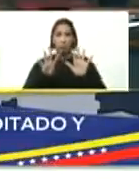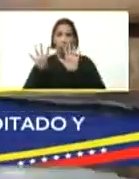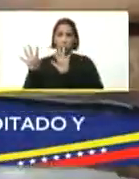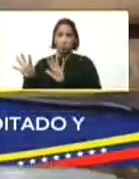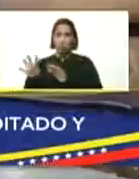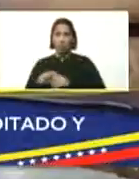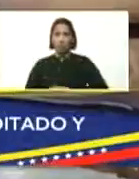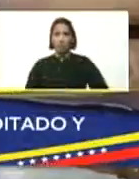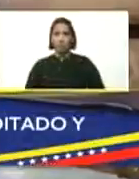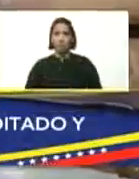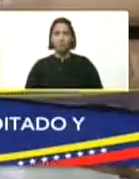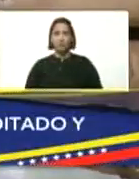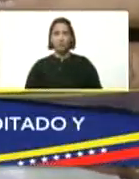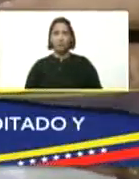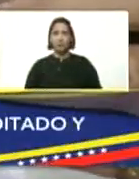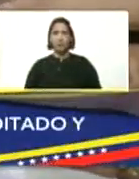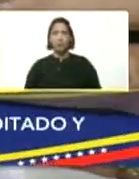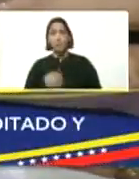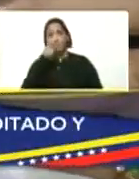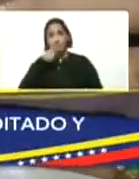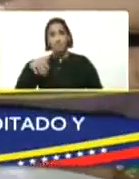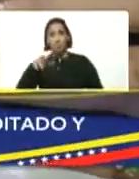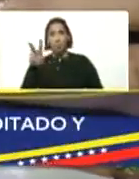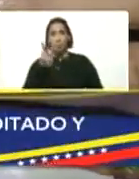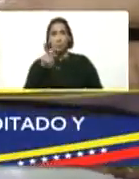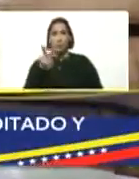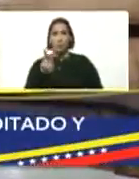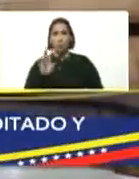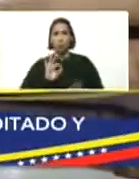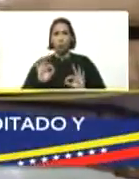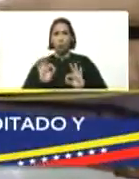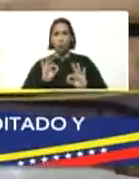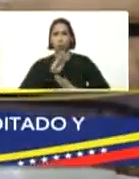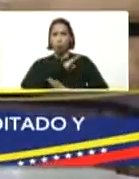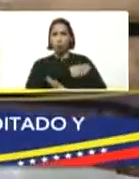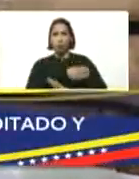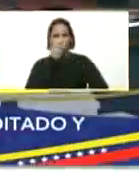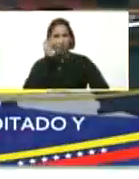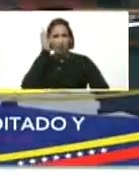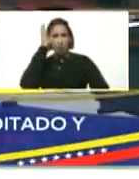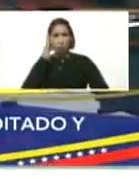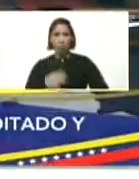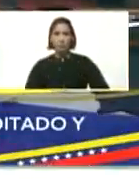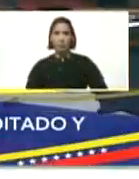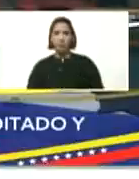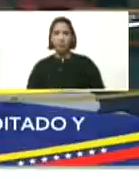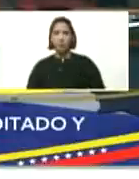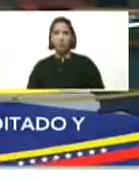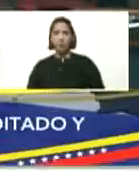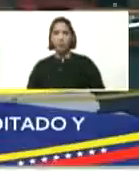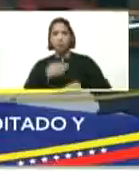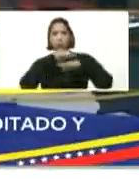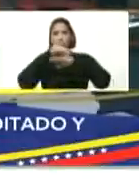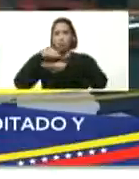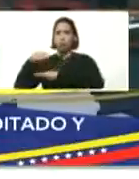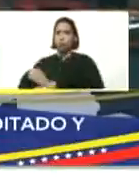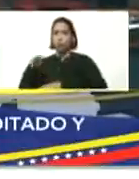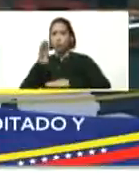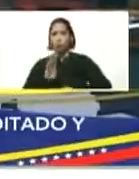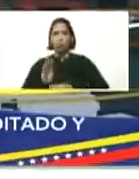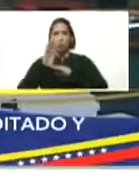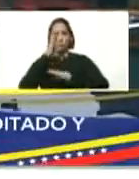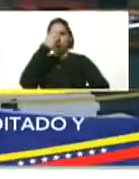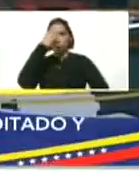1999. Preámbulo. El pueblo de Venezuela, en ejercicio de sus poderes creadores e invocando la protección de